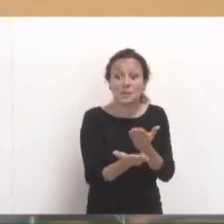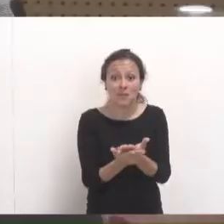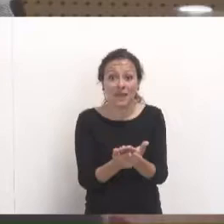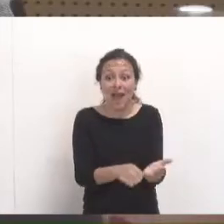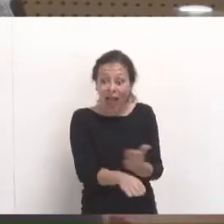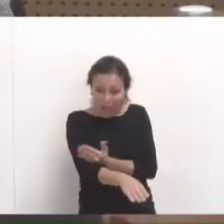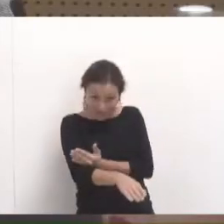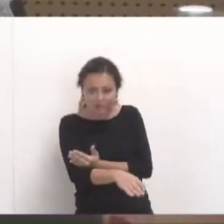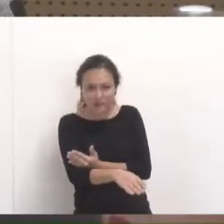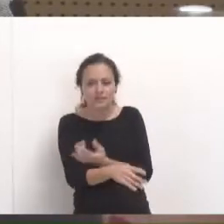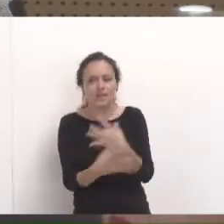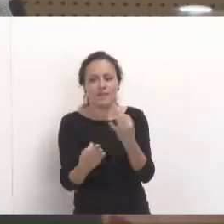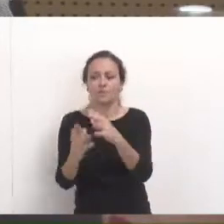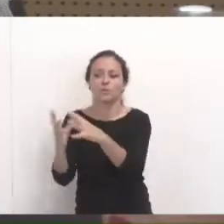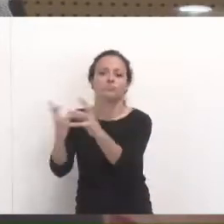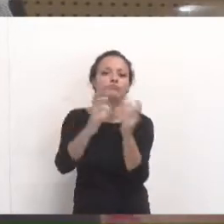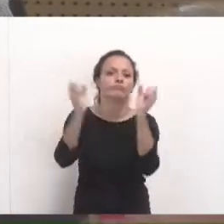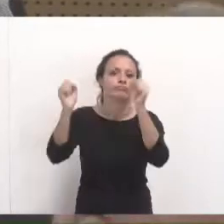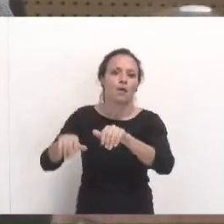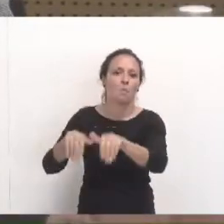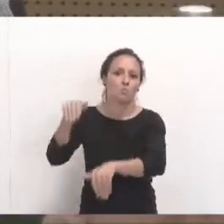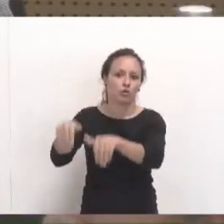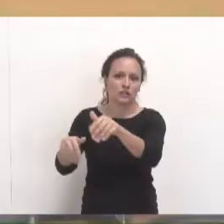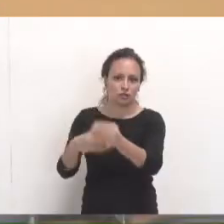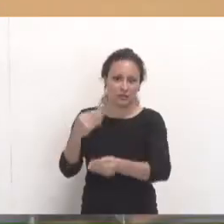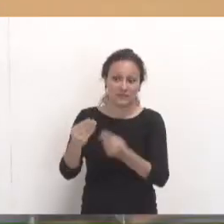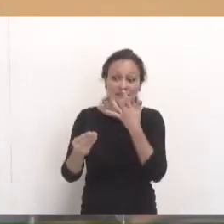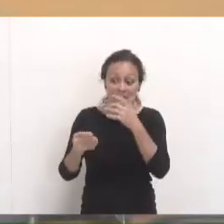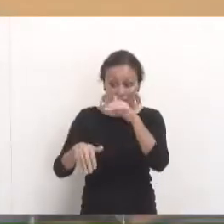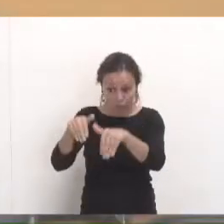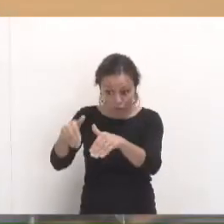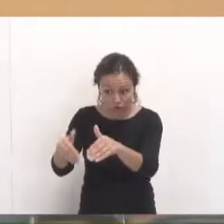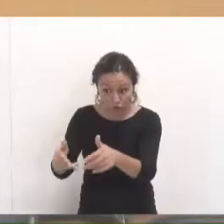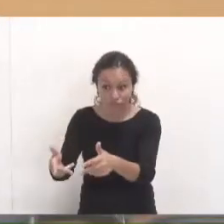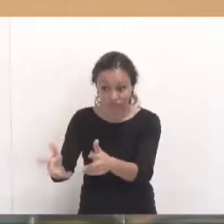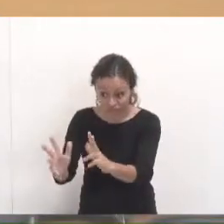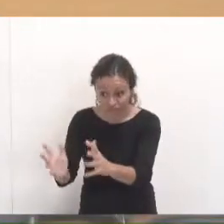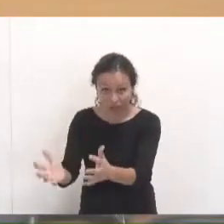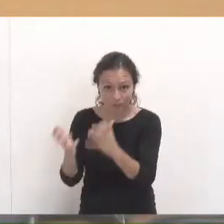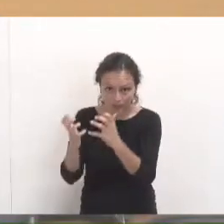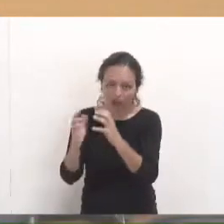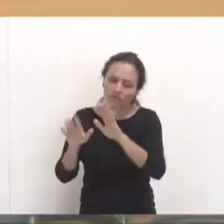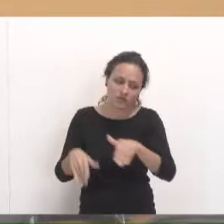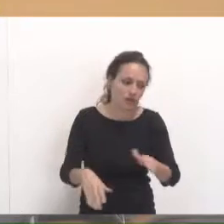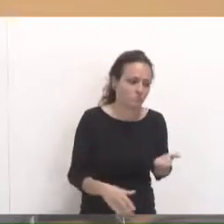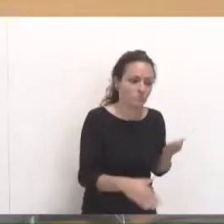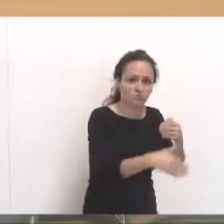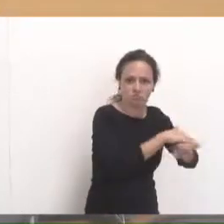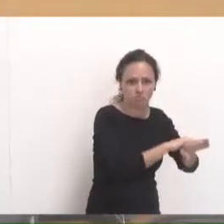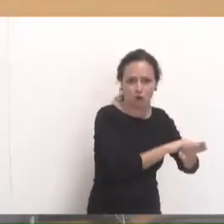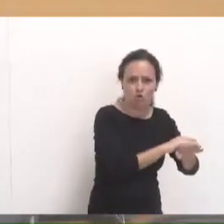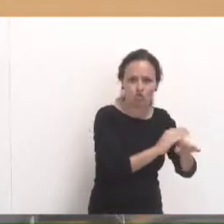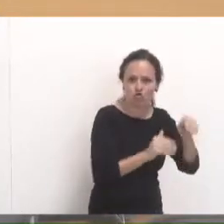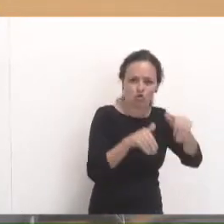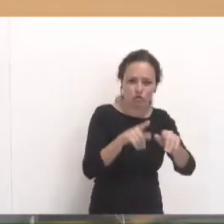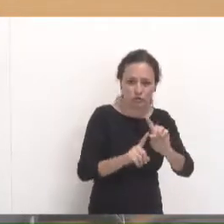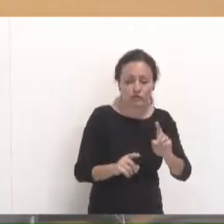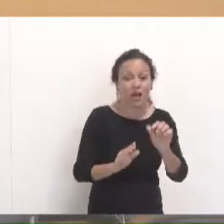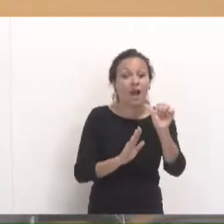que someter a votación la petición. De ser estimada la petición, no procede a entrar a votar el fondo de la propuesta de acuerdo.